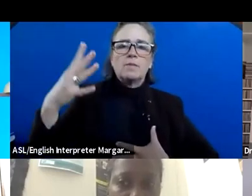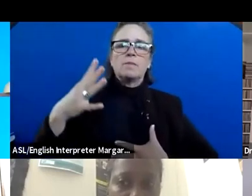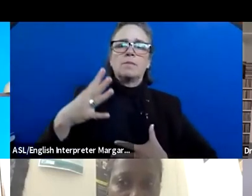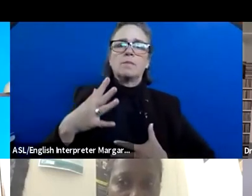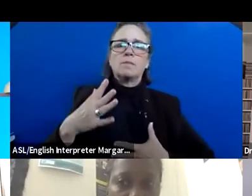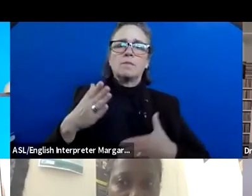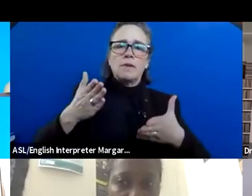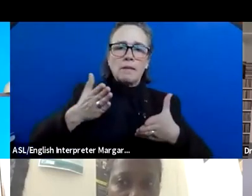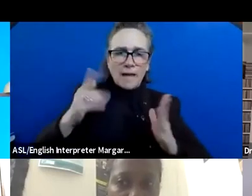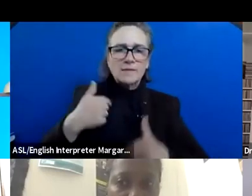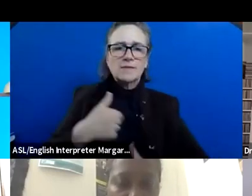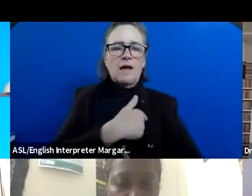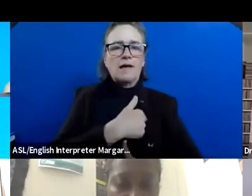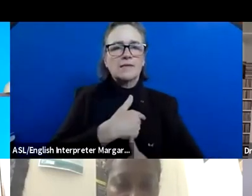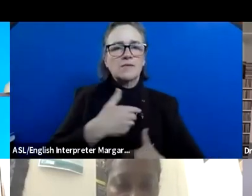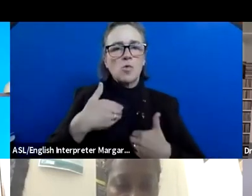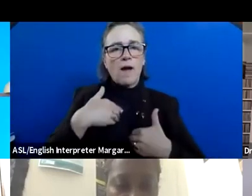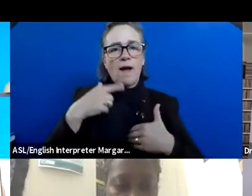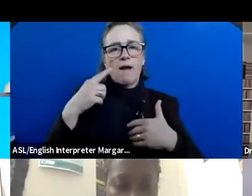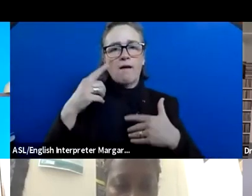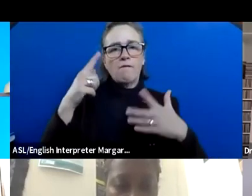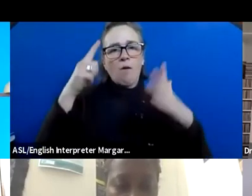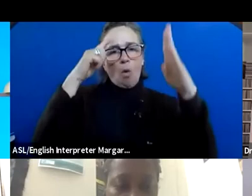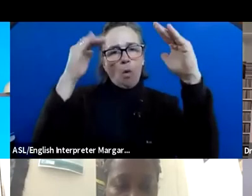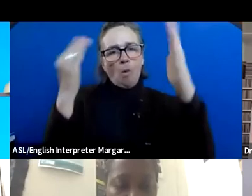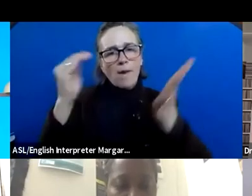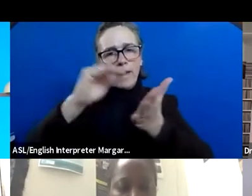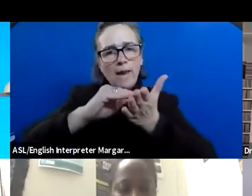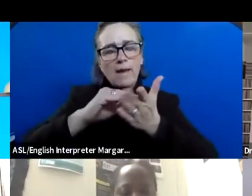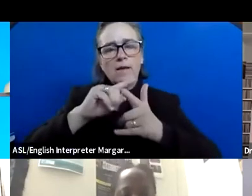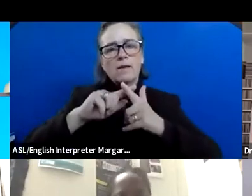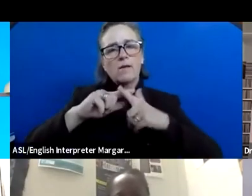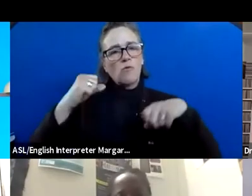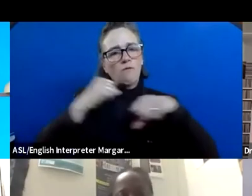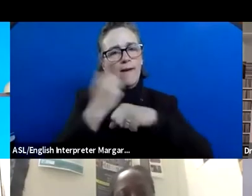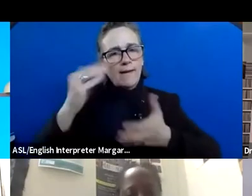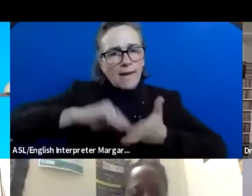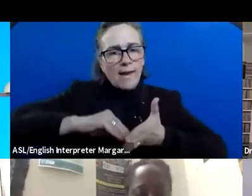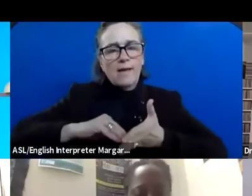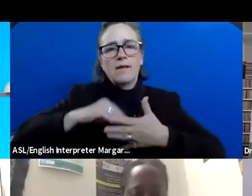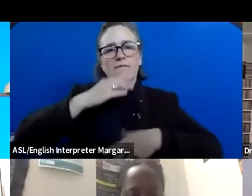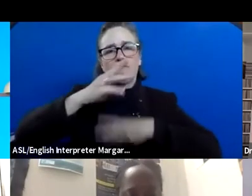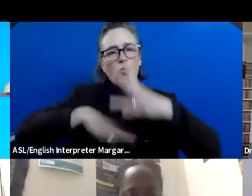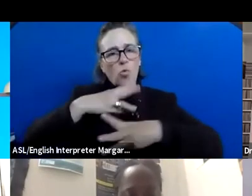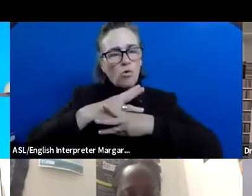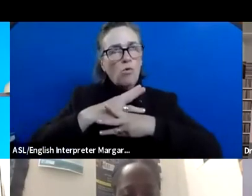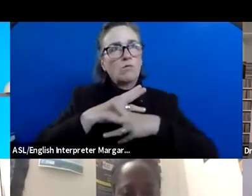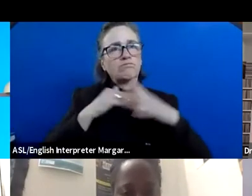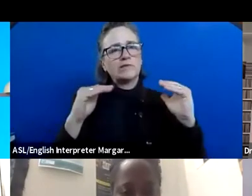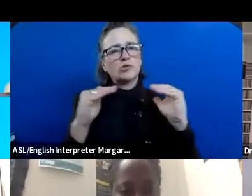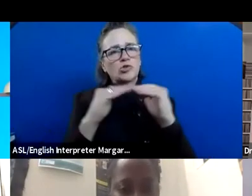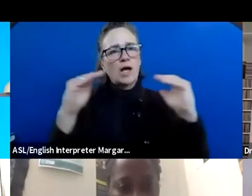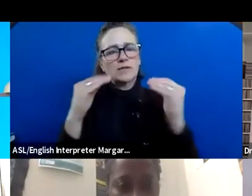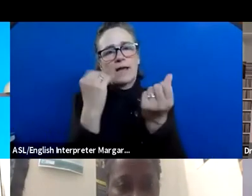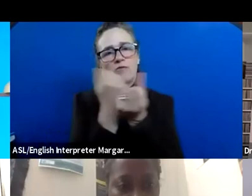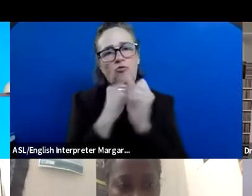seguir luchando por un mundo mejor, por un mundo más justo, por un mundo en libertad. Entonces, sin